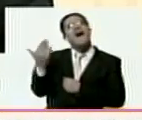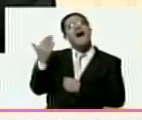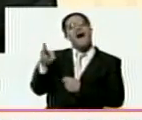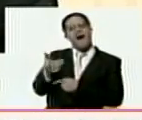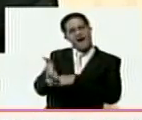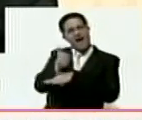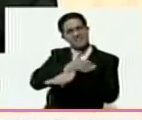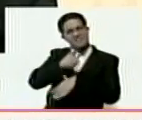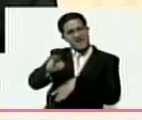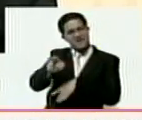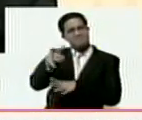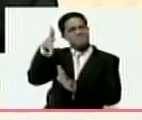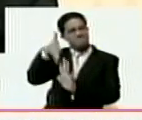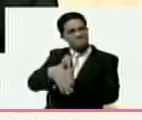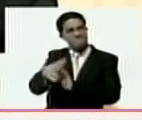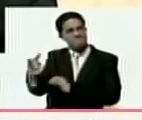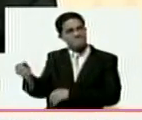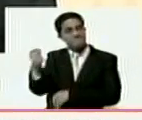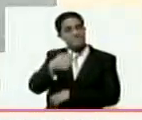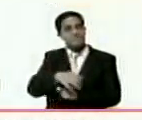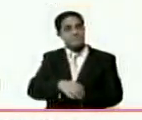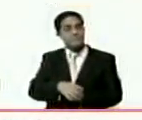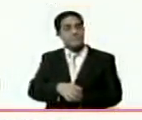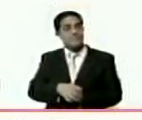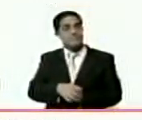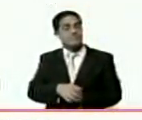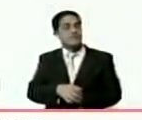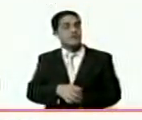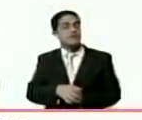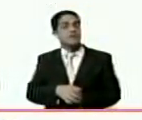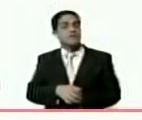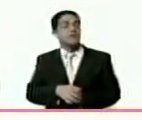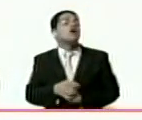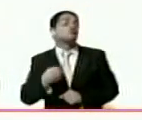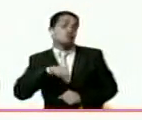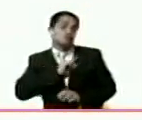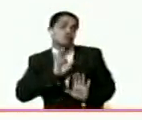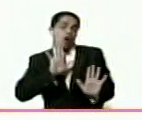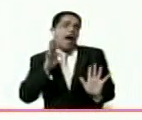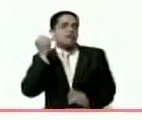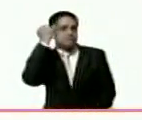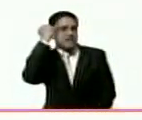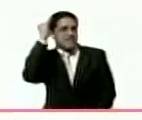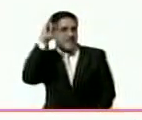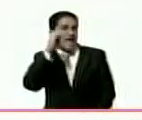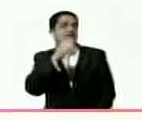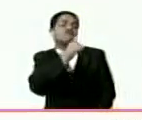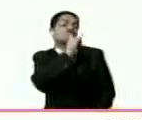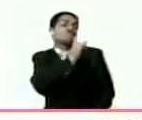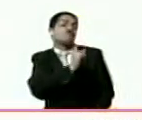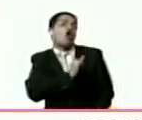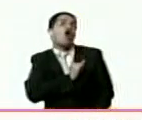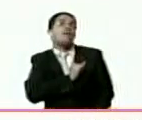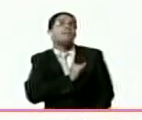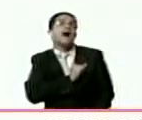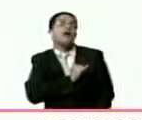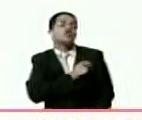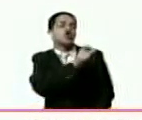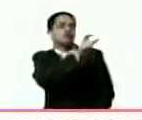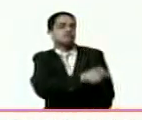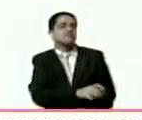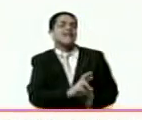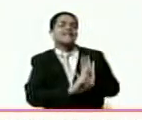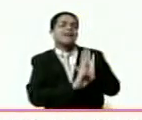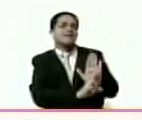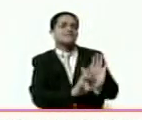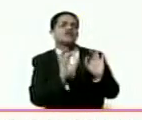ocurrir? Teníamos una idea de lo que creemos se desarrolla y fuimos informados de cerca por el representante especial